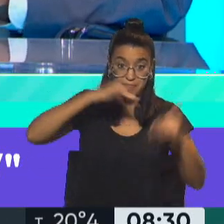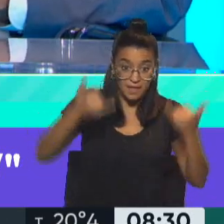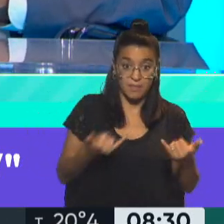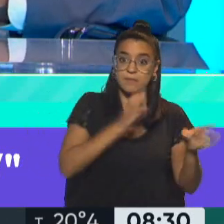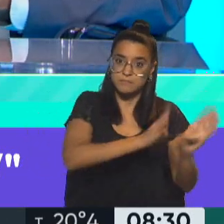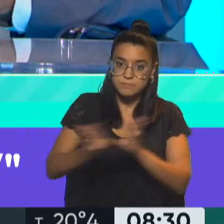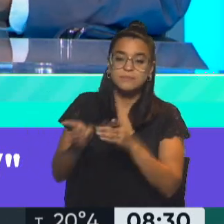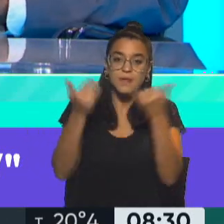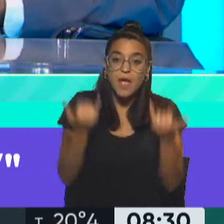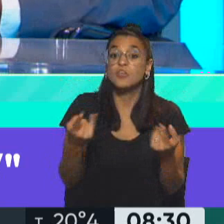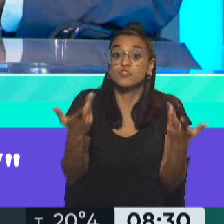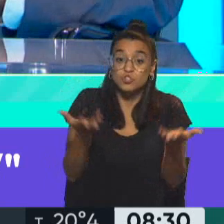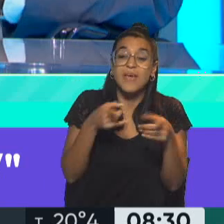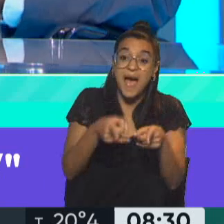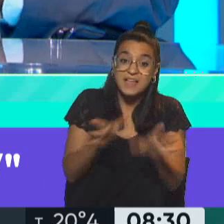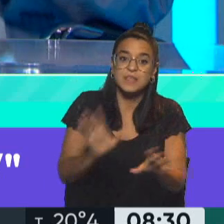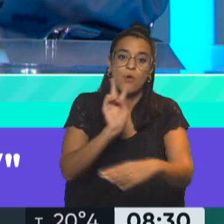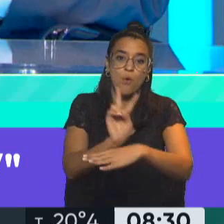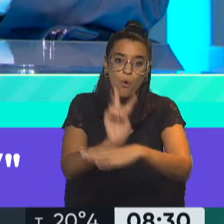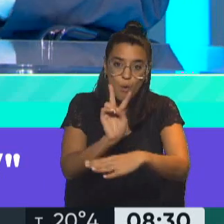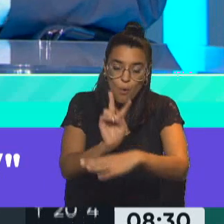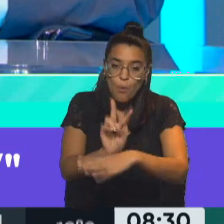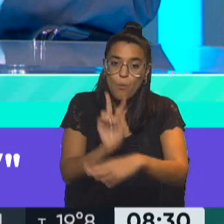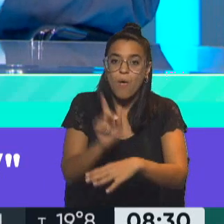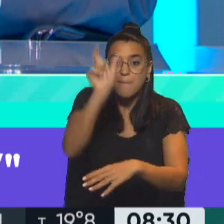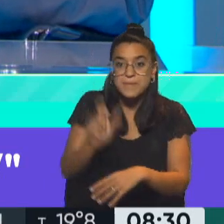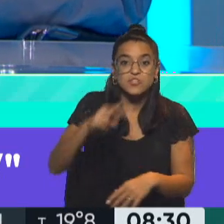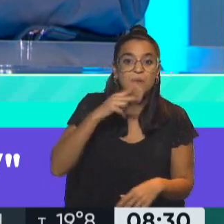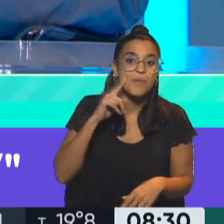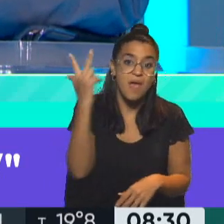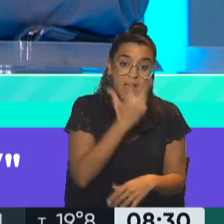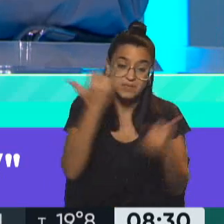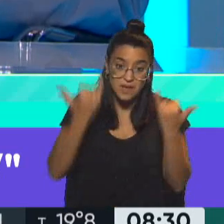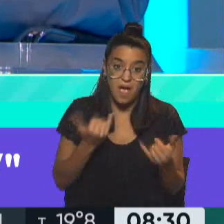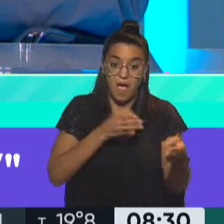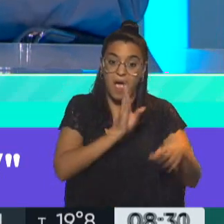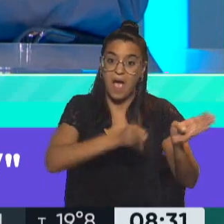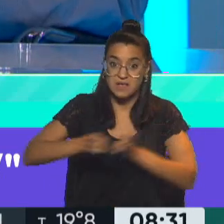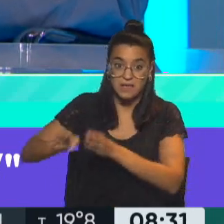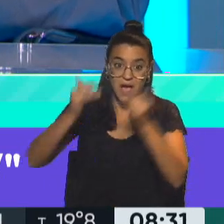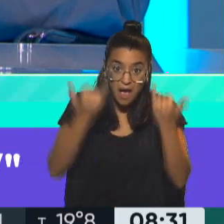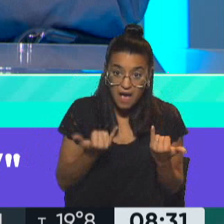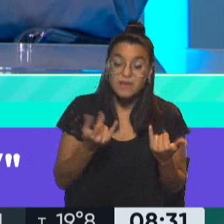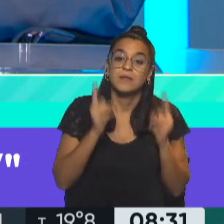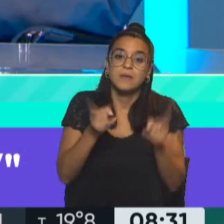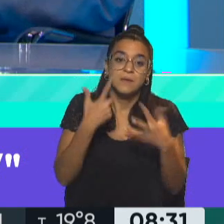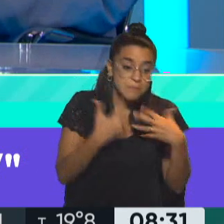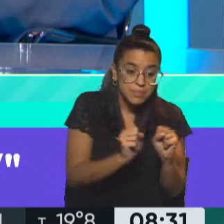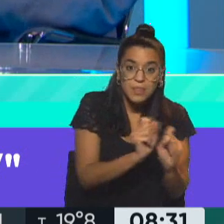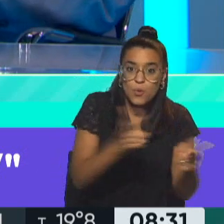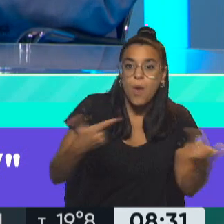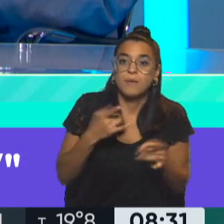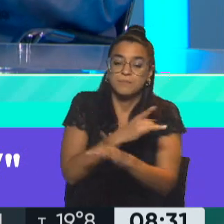de esa manera no solamente se va a cuidar aquel que tiene vih y acceder a los tratamientos sino que como indetectable es igual